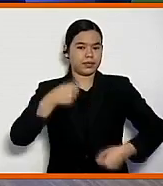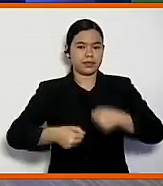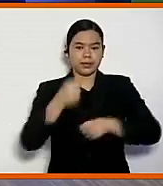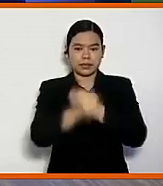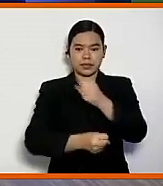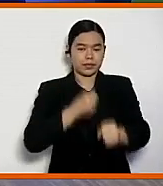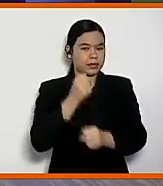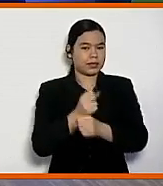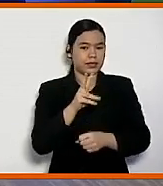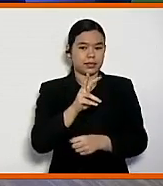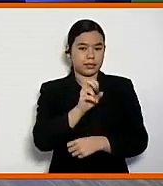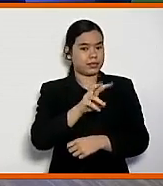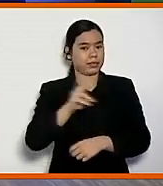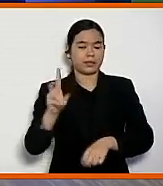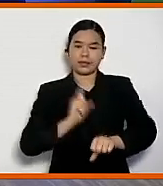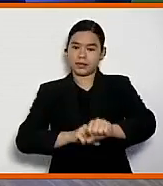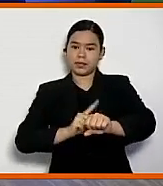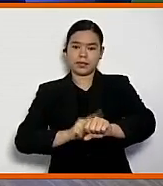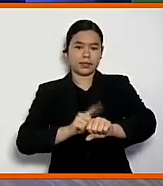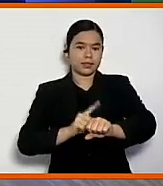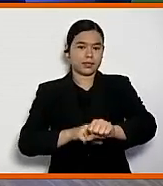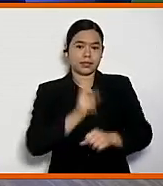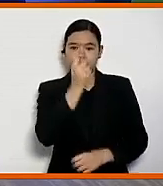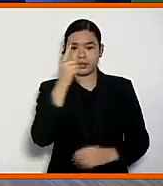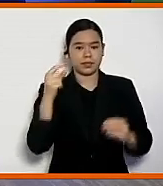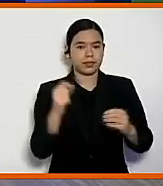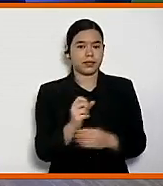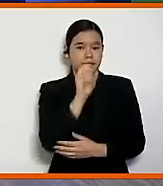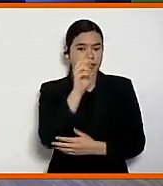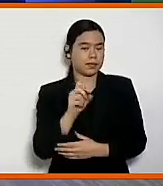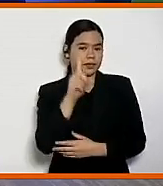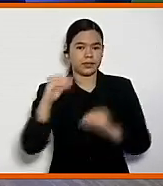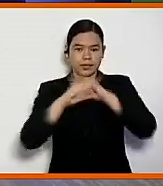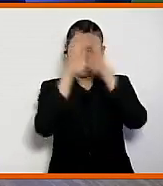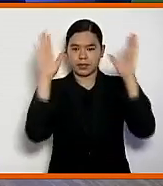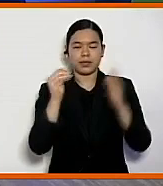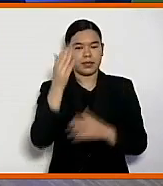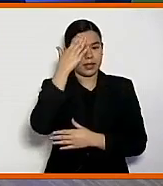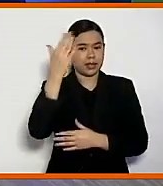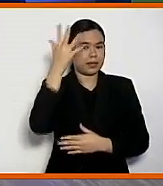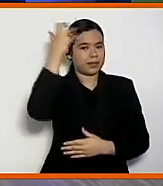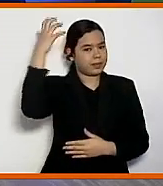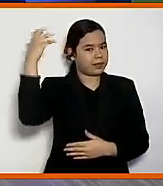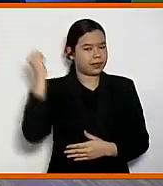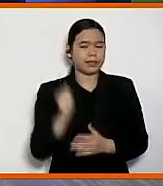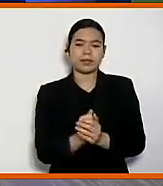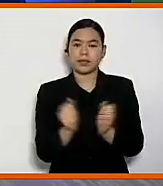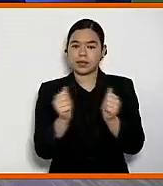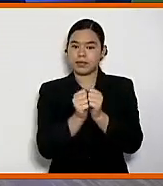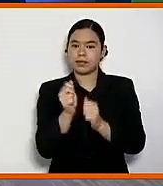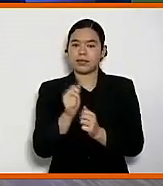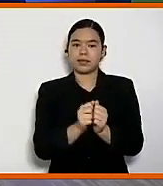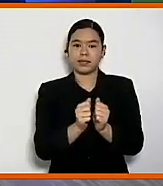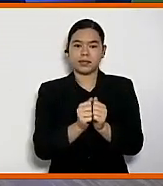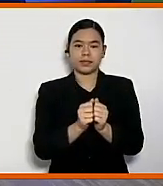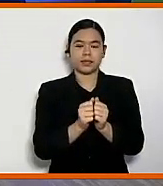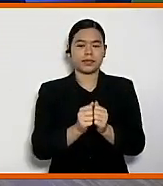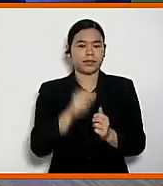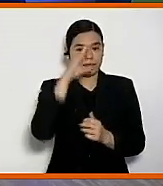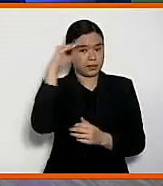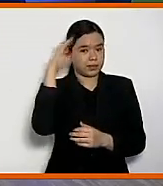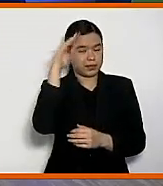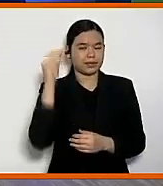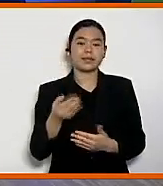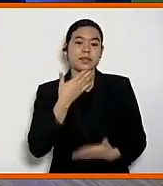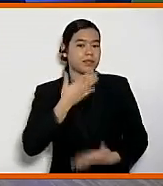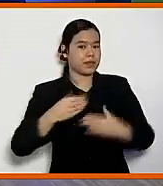año 2022, cuando reloj marca las 11 y 1 de la mañana. Te saluda Charlyn Walter en compañía de Natalia Pérez. Muy buenos días. ¿Qué te